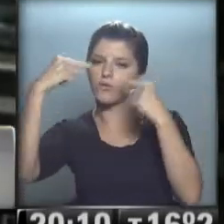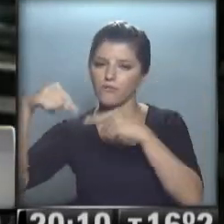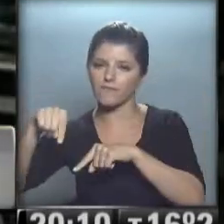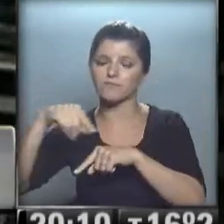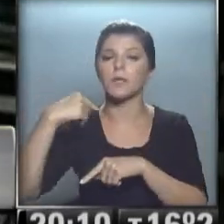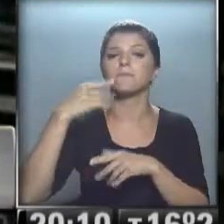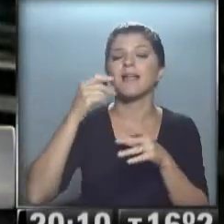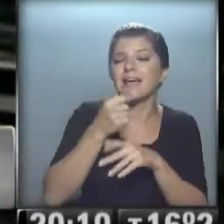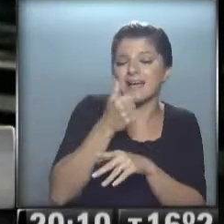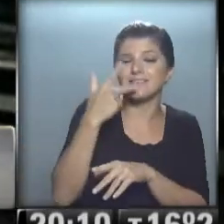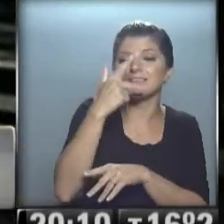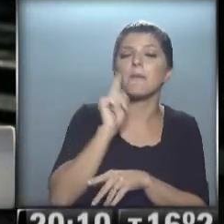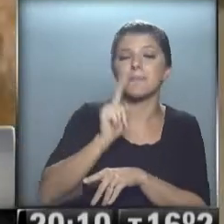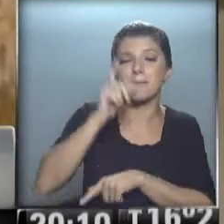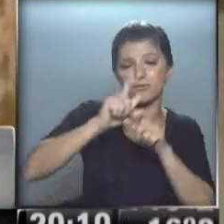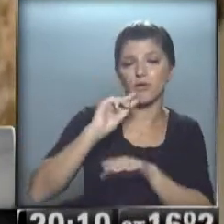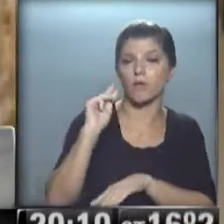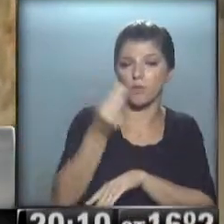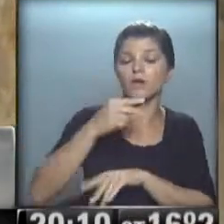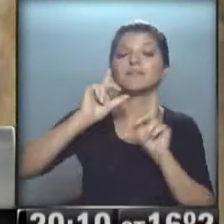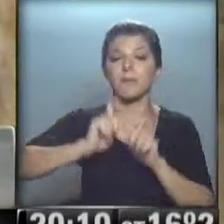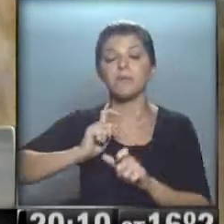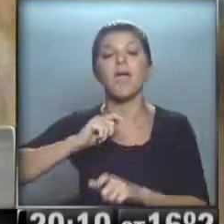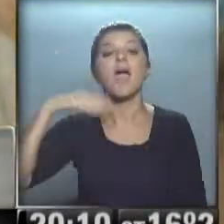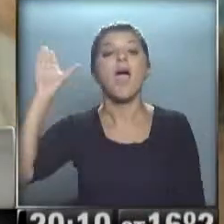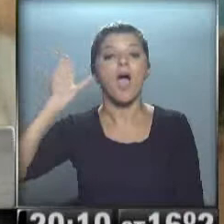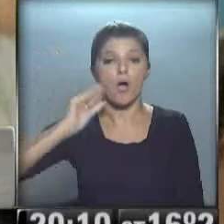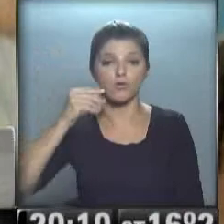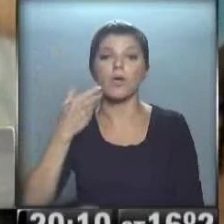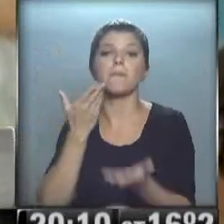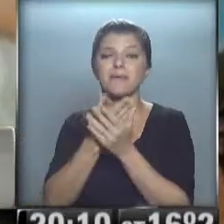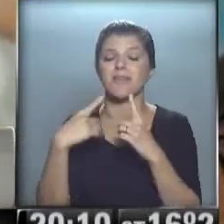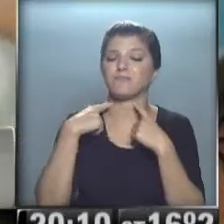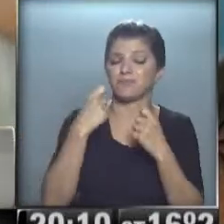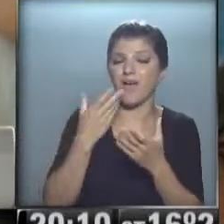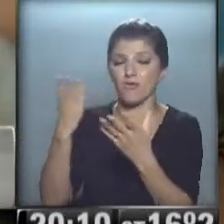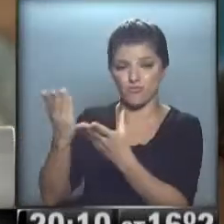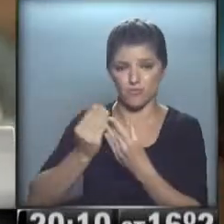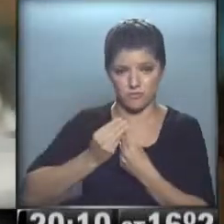casi 3.000 víctimas y hasta audios de la gente pidiendo socorro.